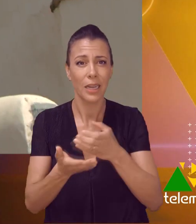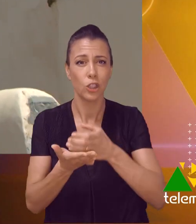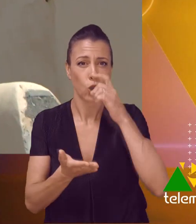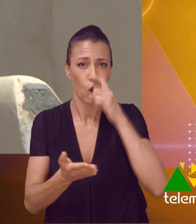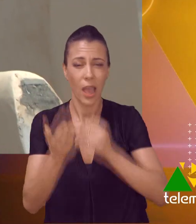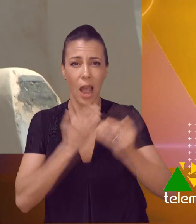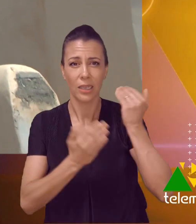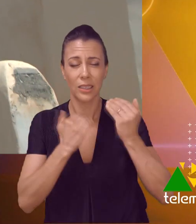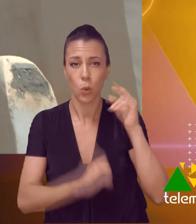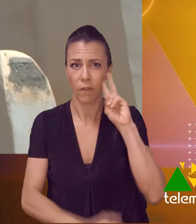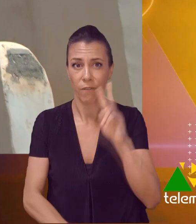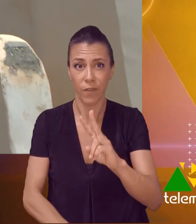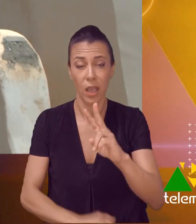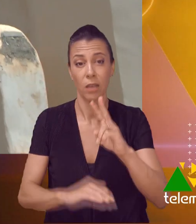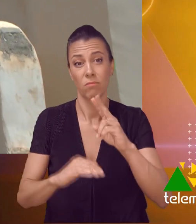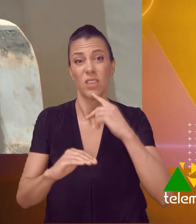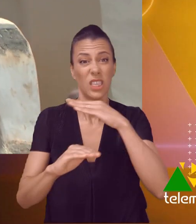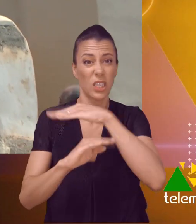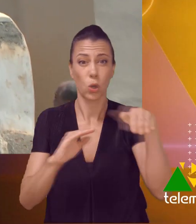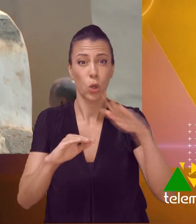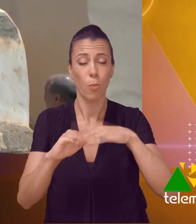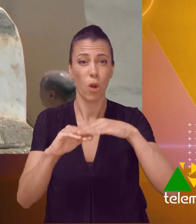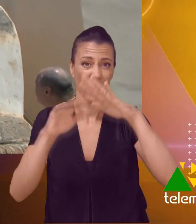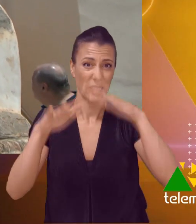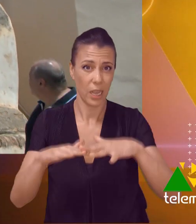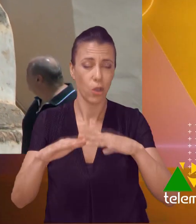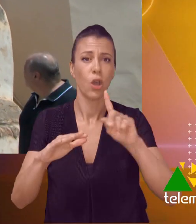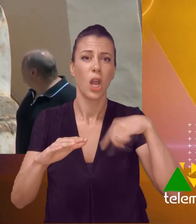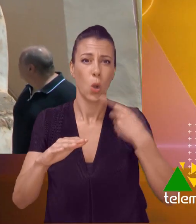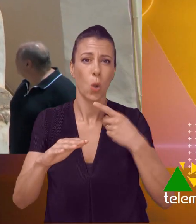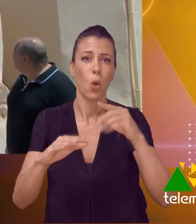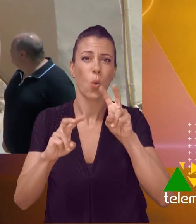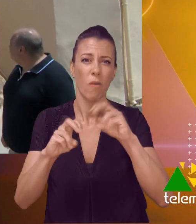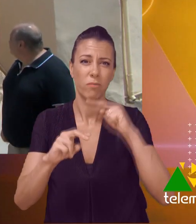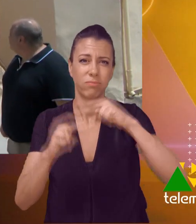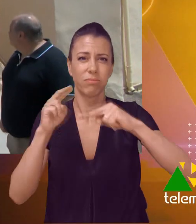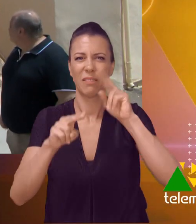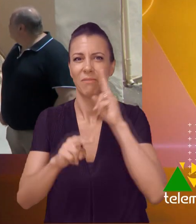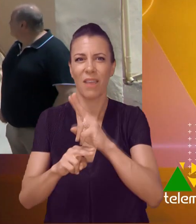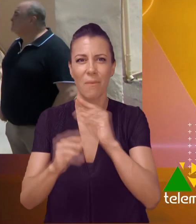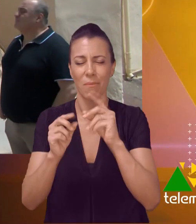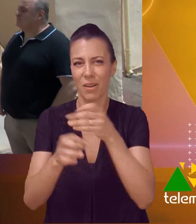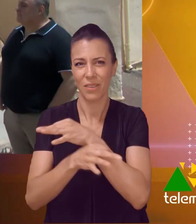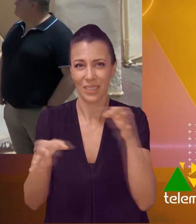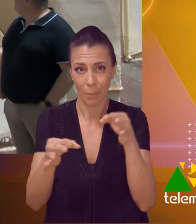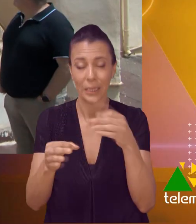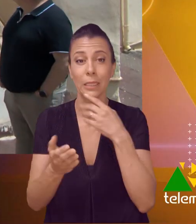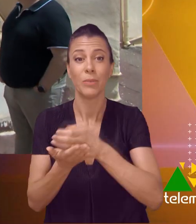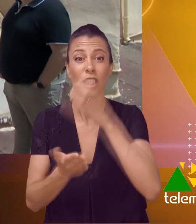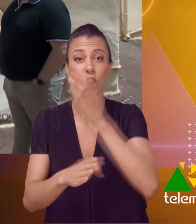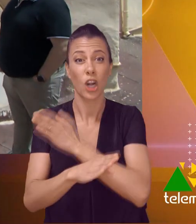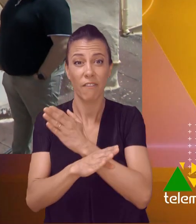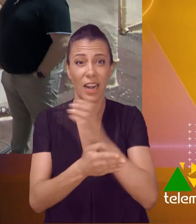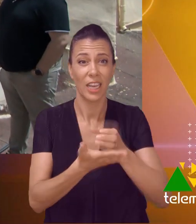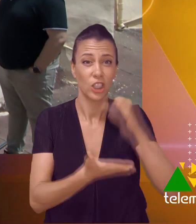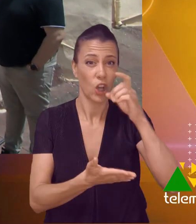como se ve se cortó porque se cayó, y la torre nueva que se le añade, y se ve perfectamente las tres torres de la iglesia: la Torre de la Vela, la torre antigua y